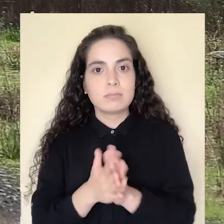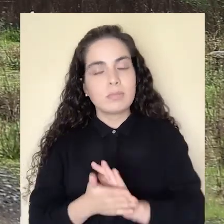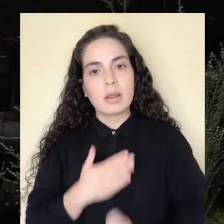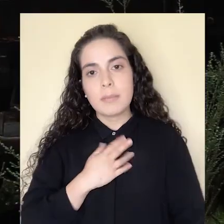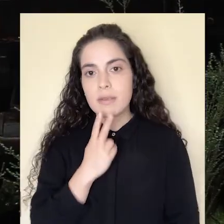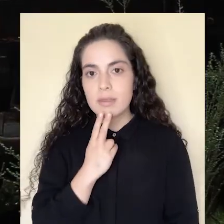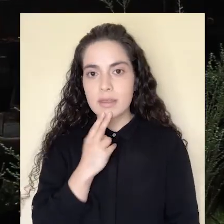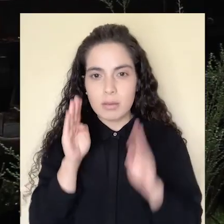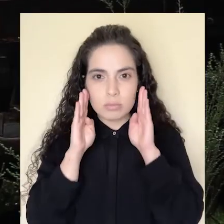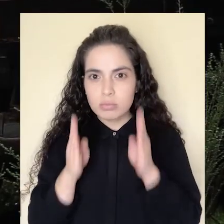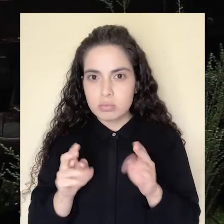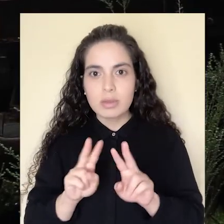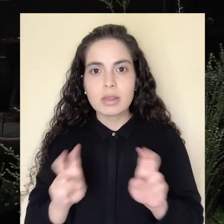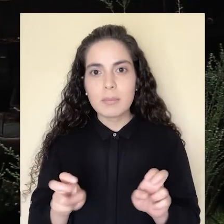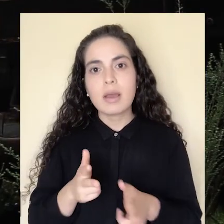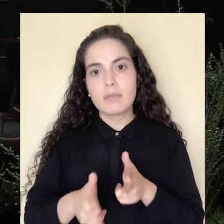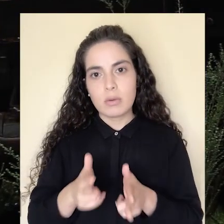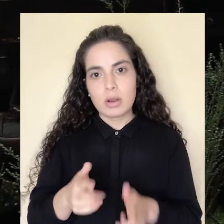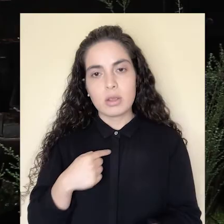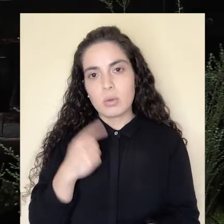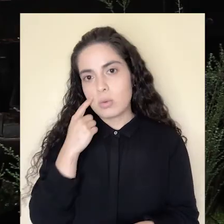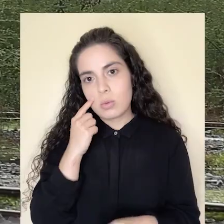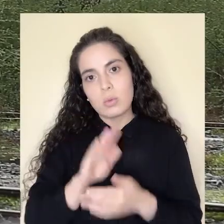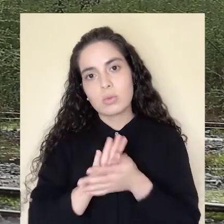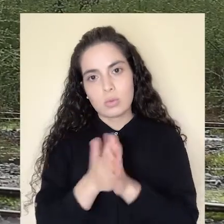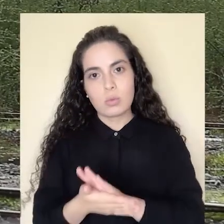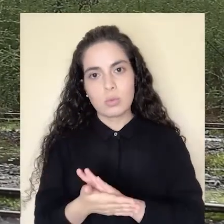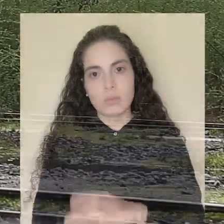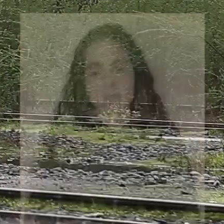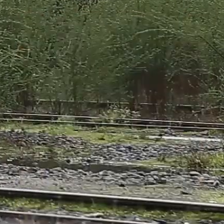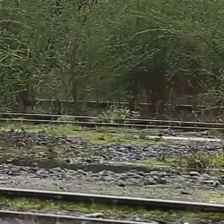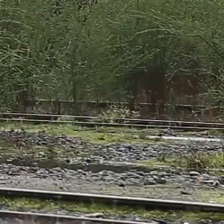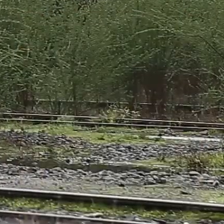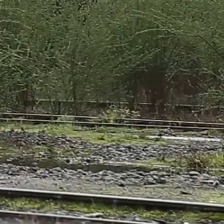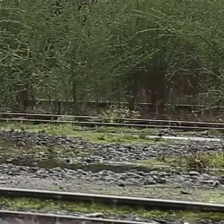ha sido en torno a lo que es ferrocarriles, por eso lo conozco de pie a cabeza.